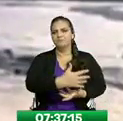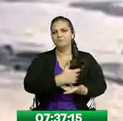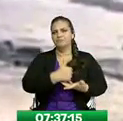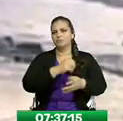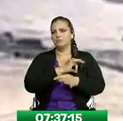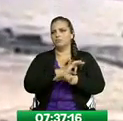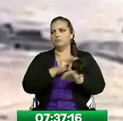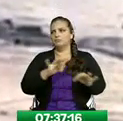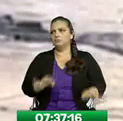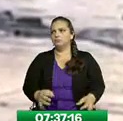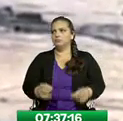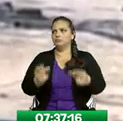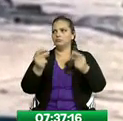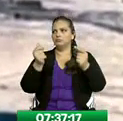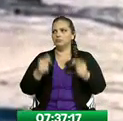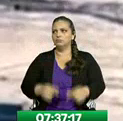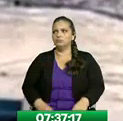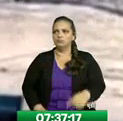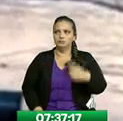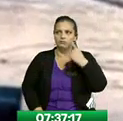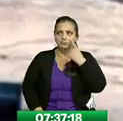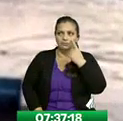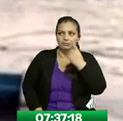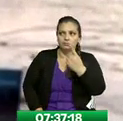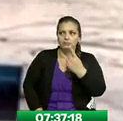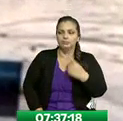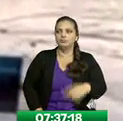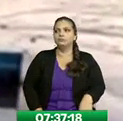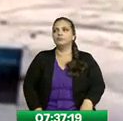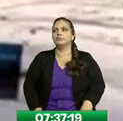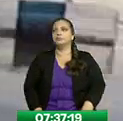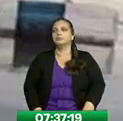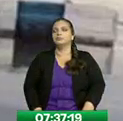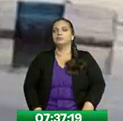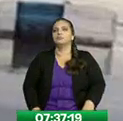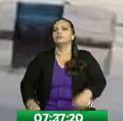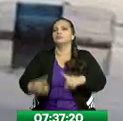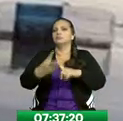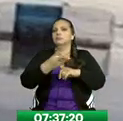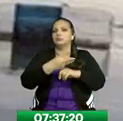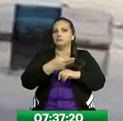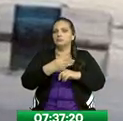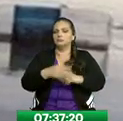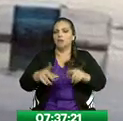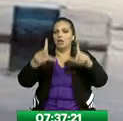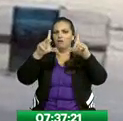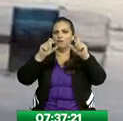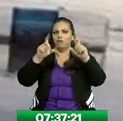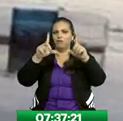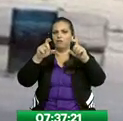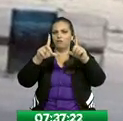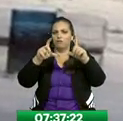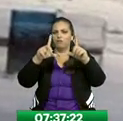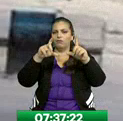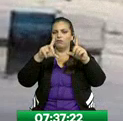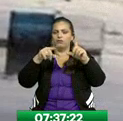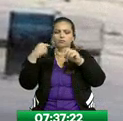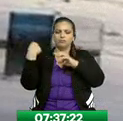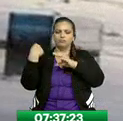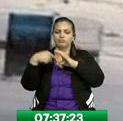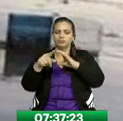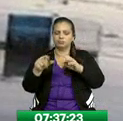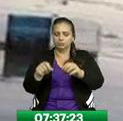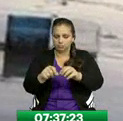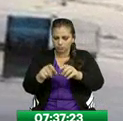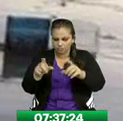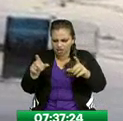Una fotografía que mostraba una playa llena de basura fue difundida en redes sociales. Supuestamente era el balneario del cantón